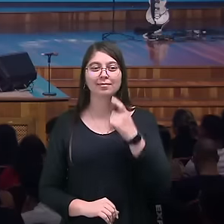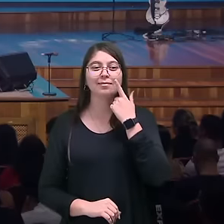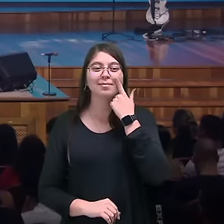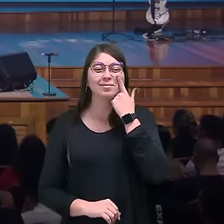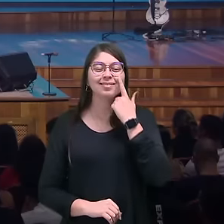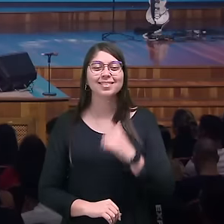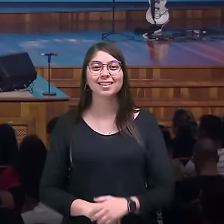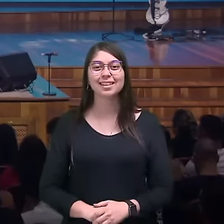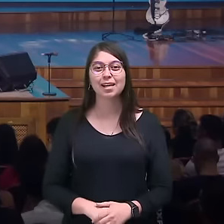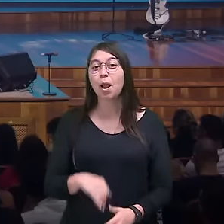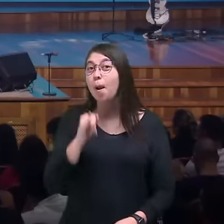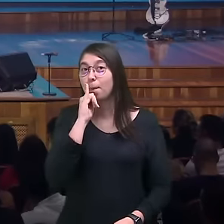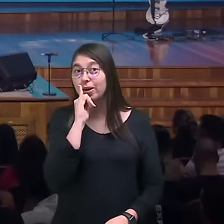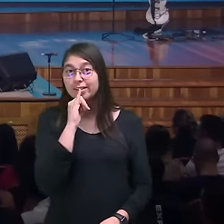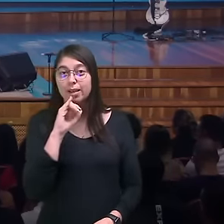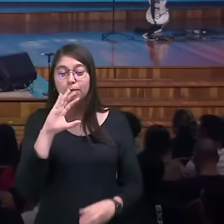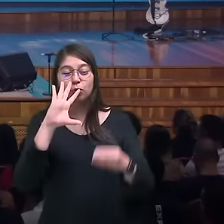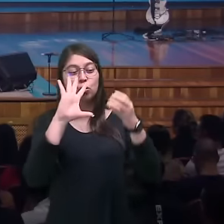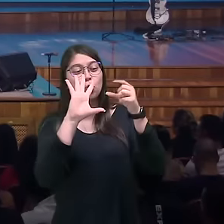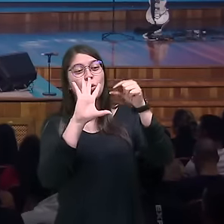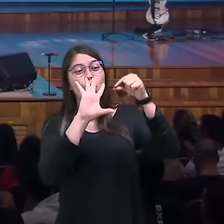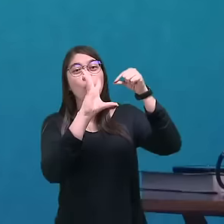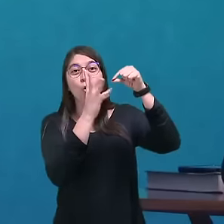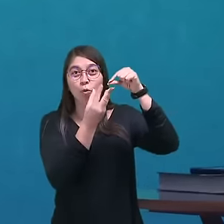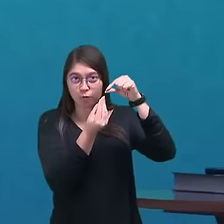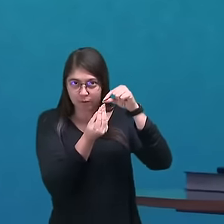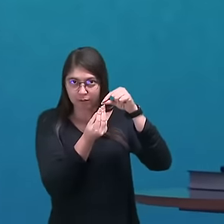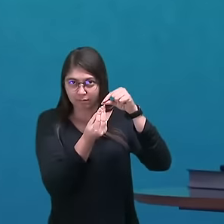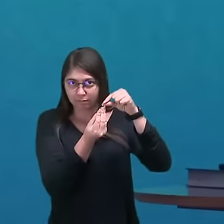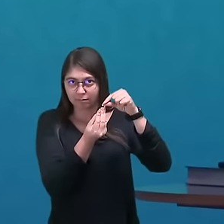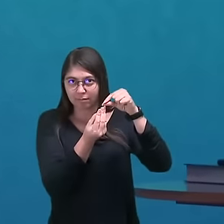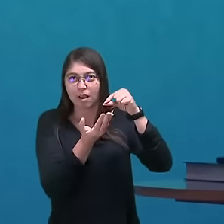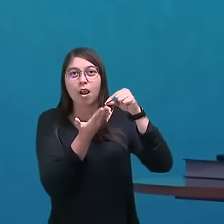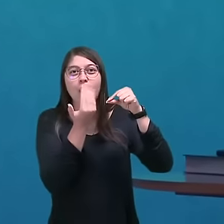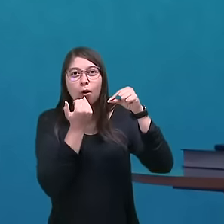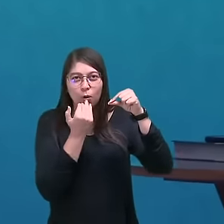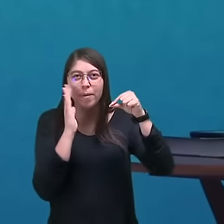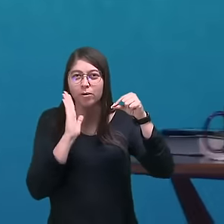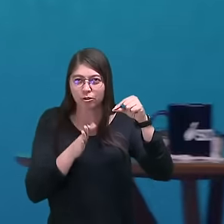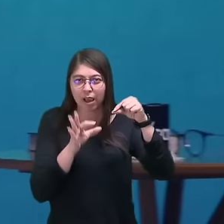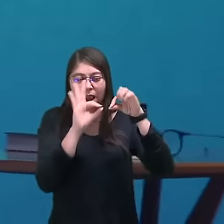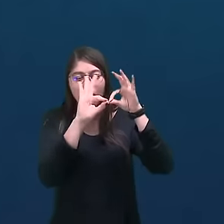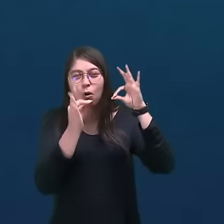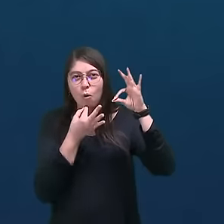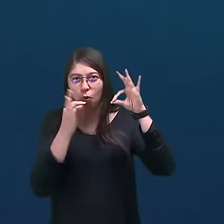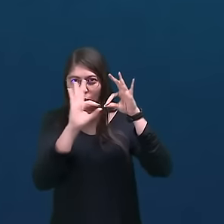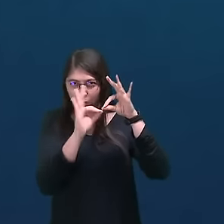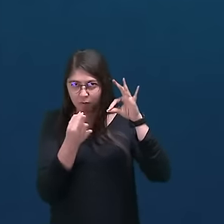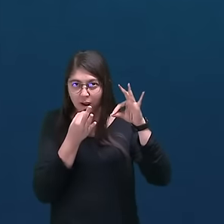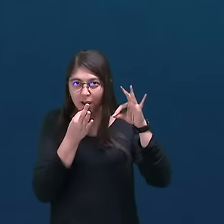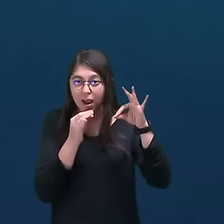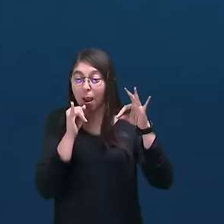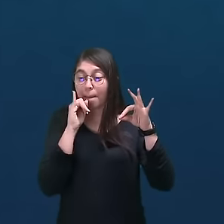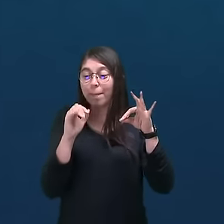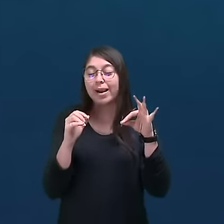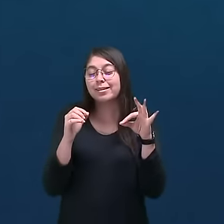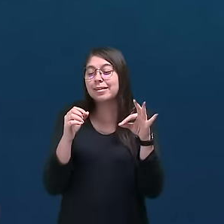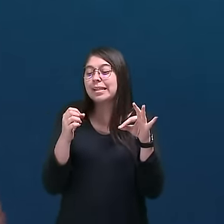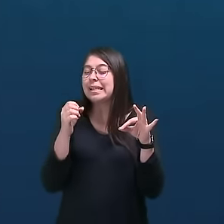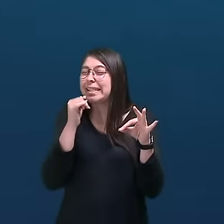Quien già comió uva che non tem carozzo? Todo fruto che intervido por uomo non tem